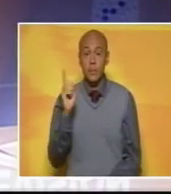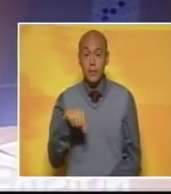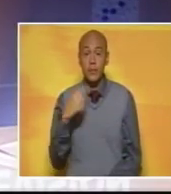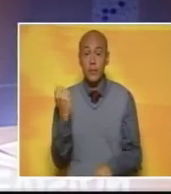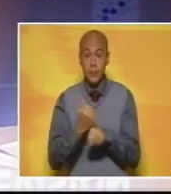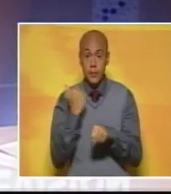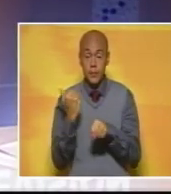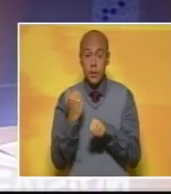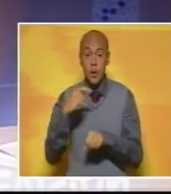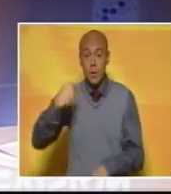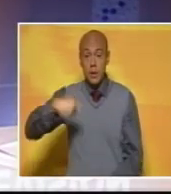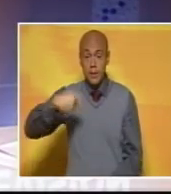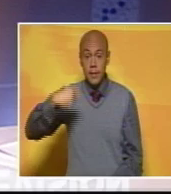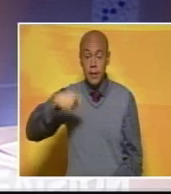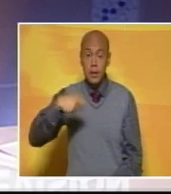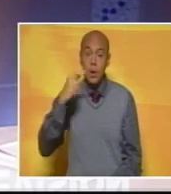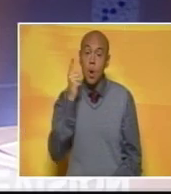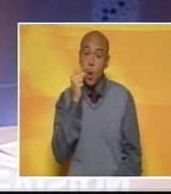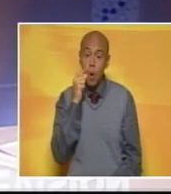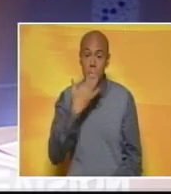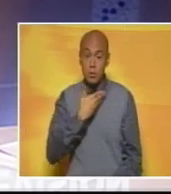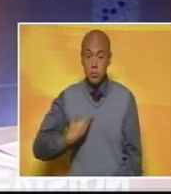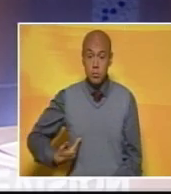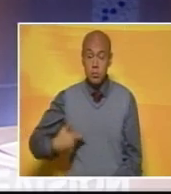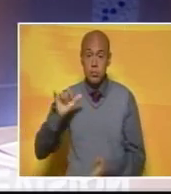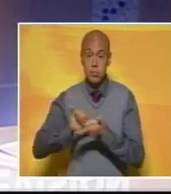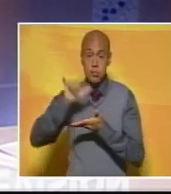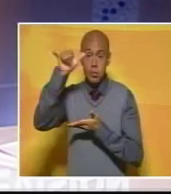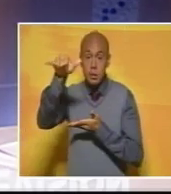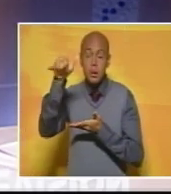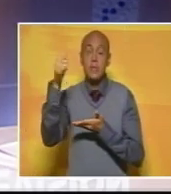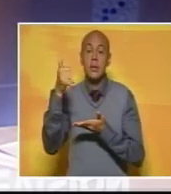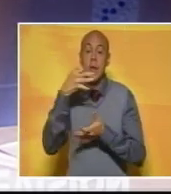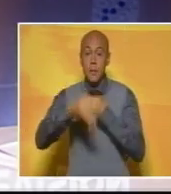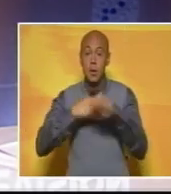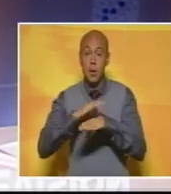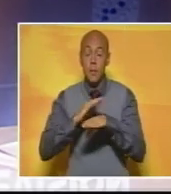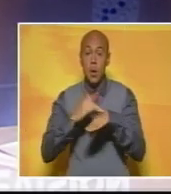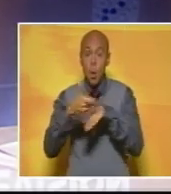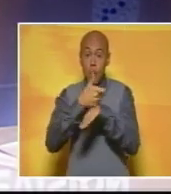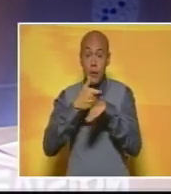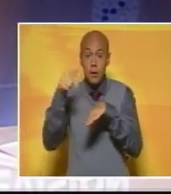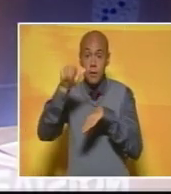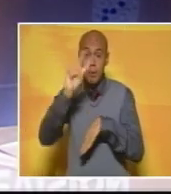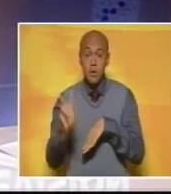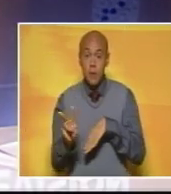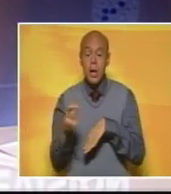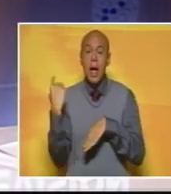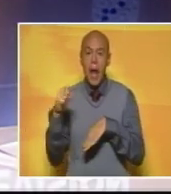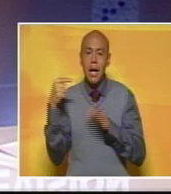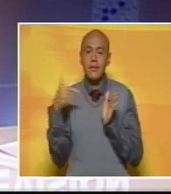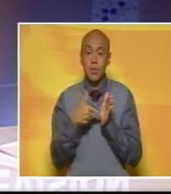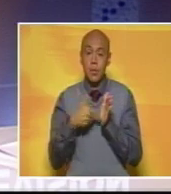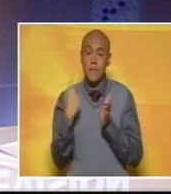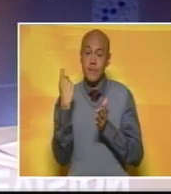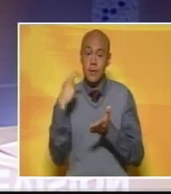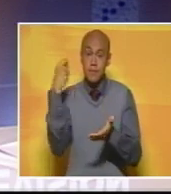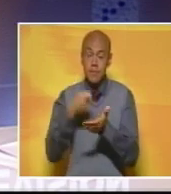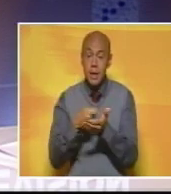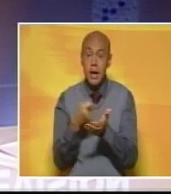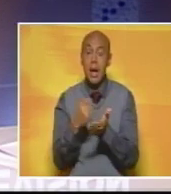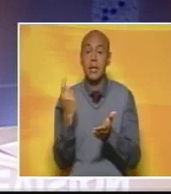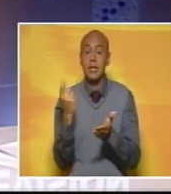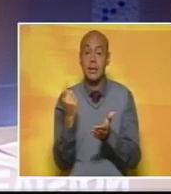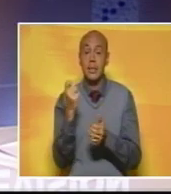presidente ejecutivo de la Asociación de Líneas Aéreas en Venezuela, Humberto Figuera, afirmó que el gobierno de Venezuela mantiene una deuda con las líneas aéreas